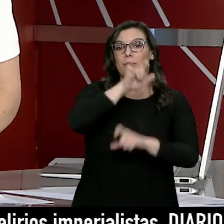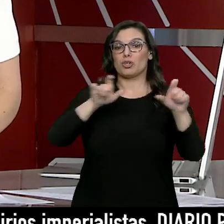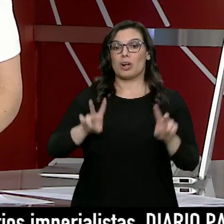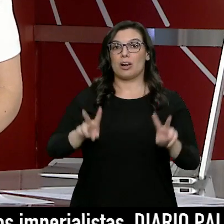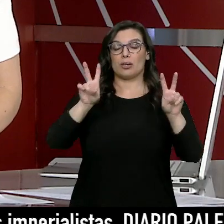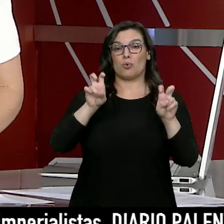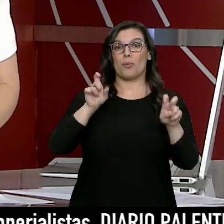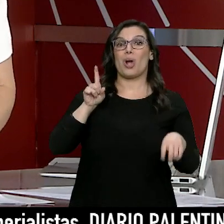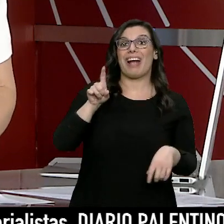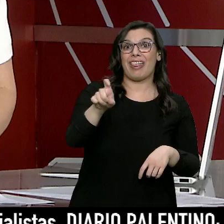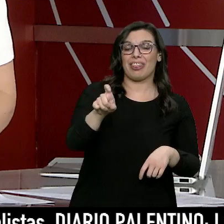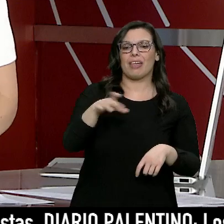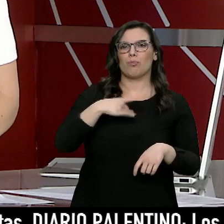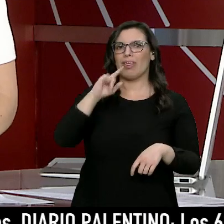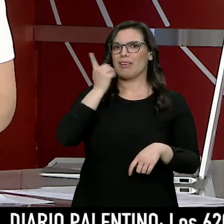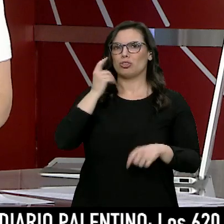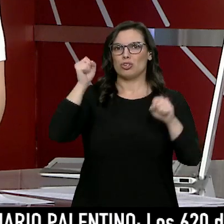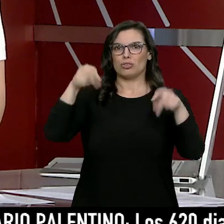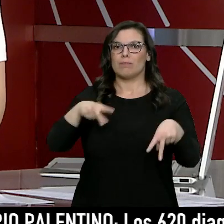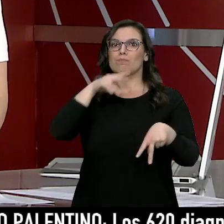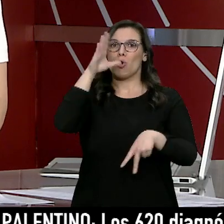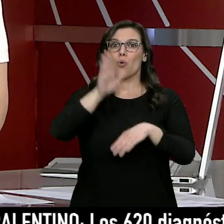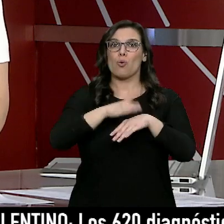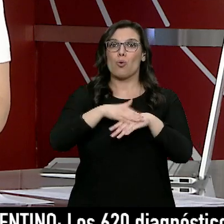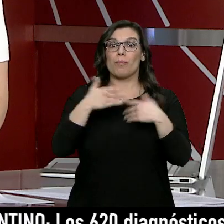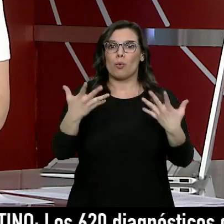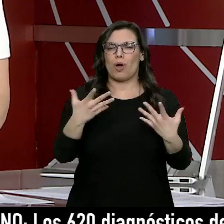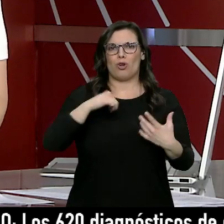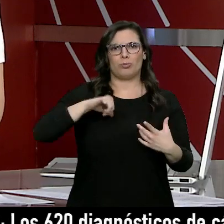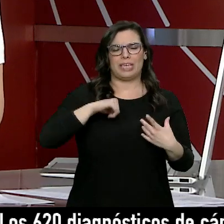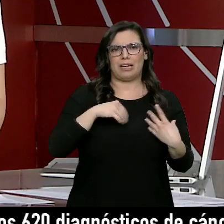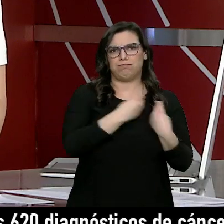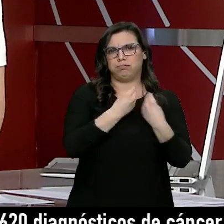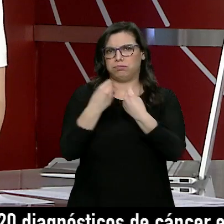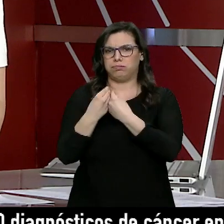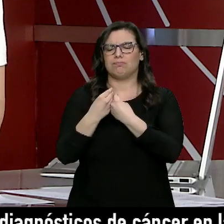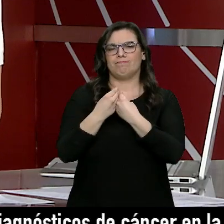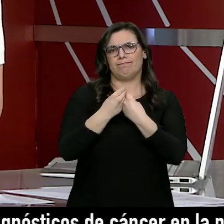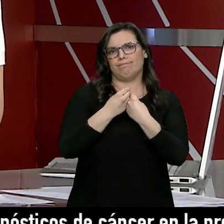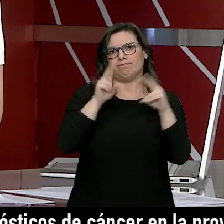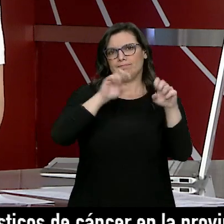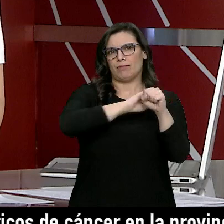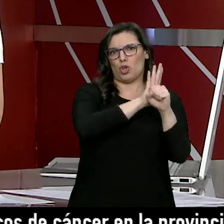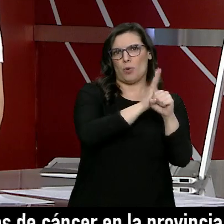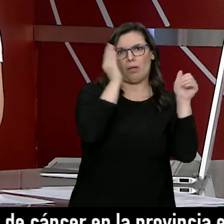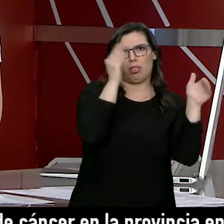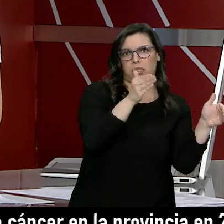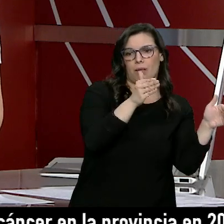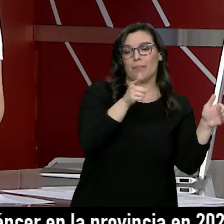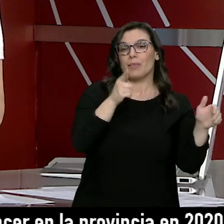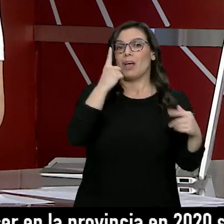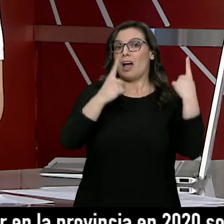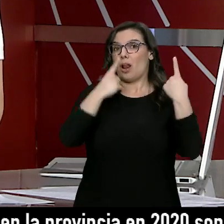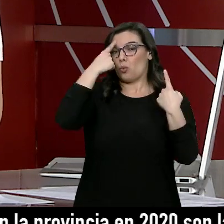de cáncer podrían estar quedando sin diagnosticar por culpa de la saturación sanitaria que genera la pandemia. Los especialistas alertan que